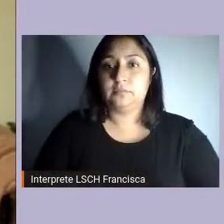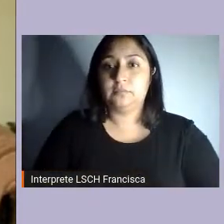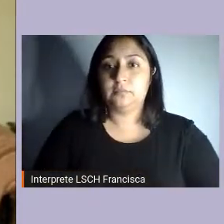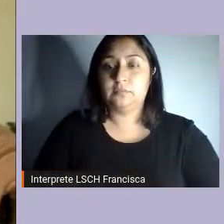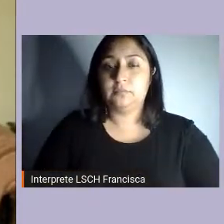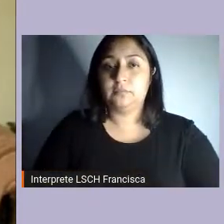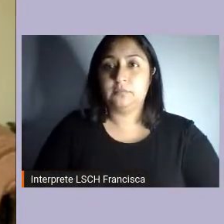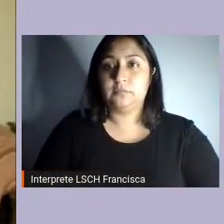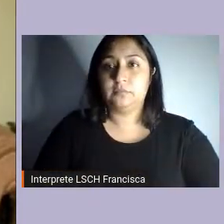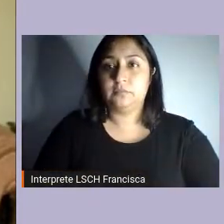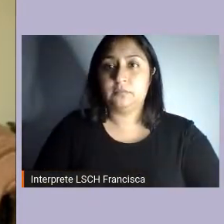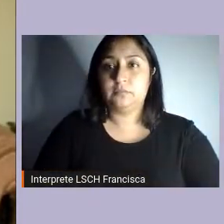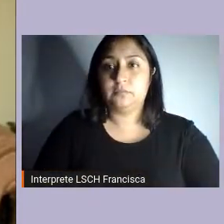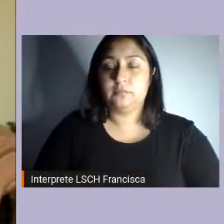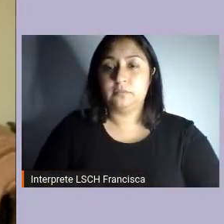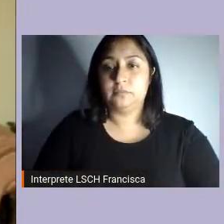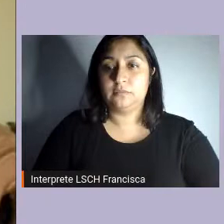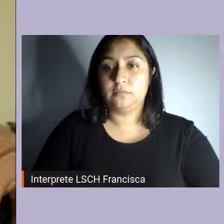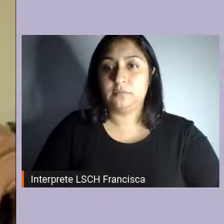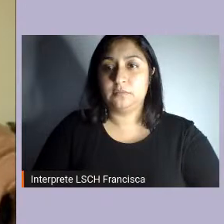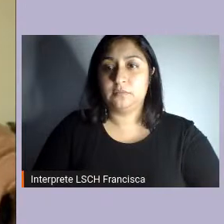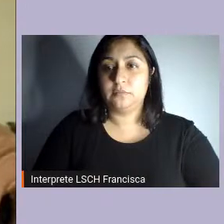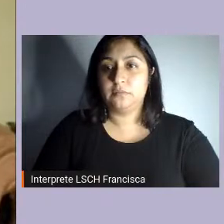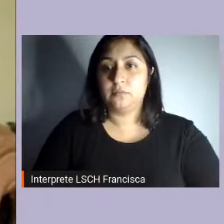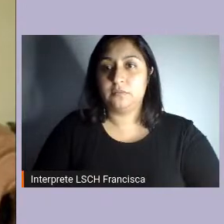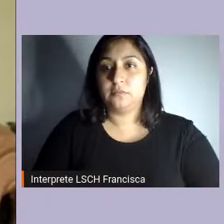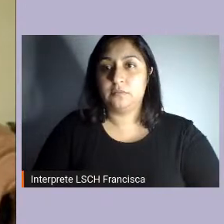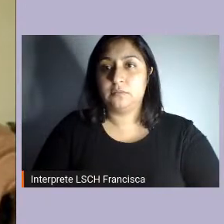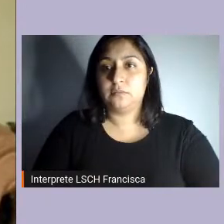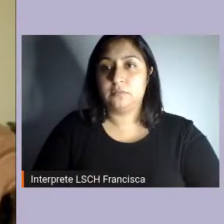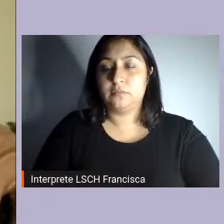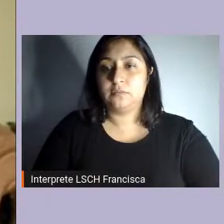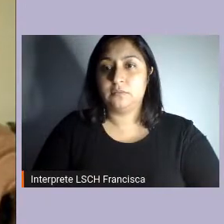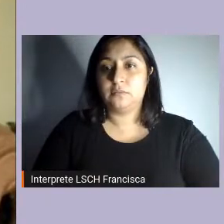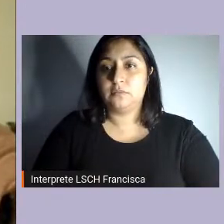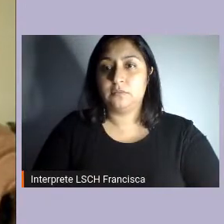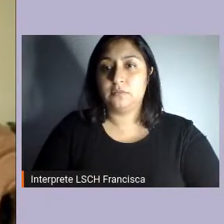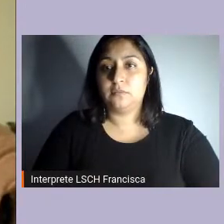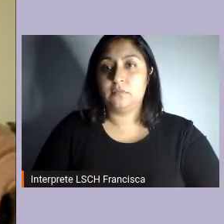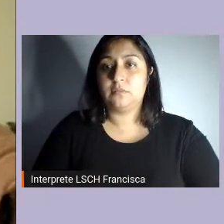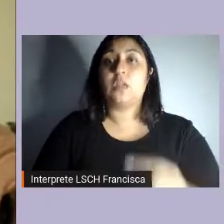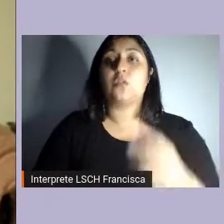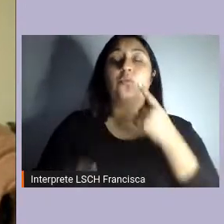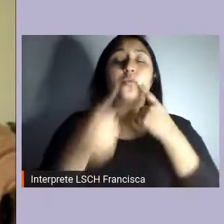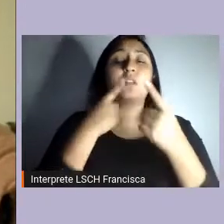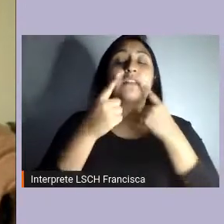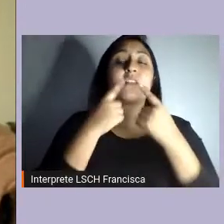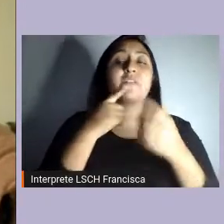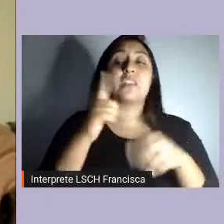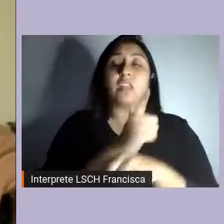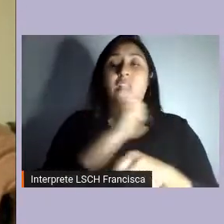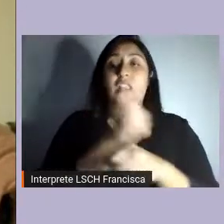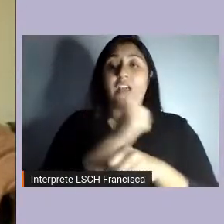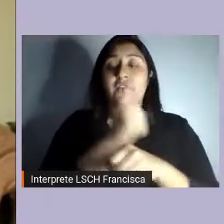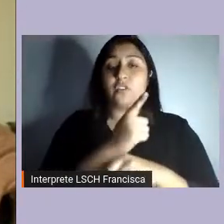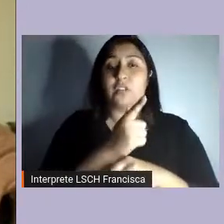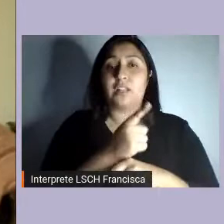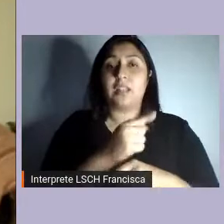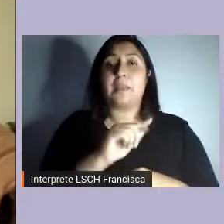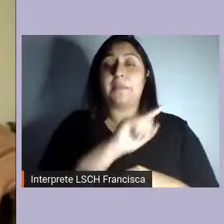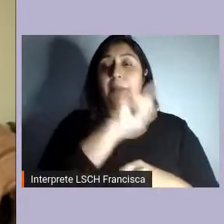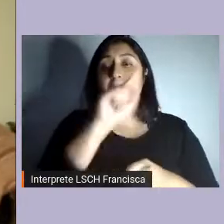2016. Dai Ray dice, para una entrevista psicolaboral me pasaron una hoja y me dijeron, escribe lo que quieras. Escribí una décima de Violeta, que den esa pega, aguante mami.